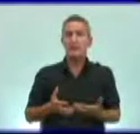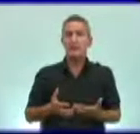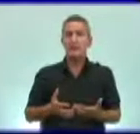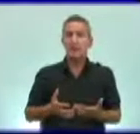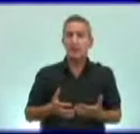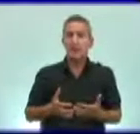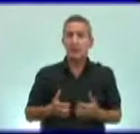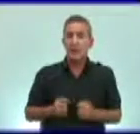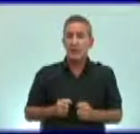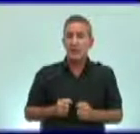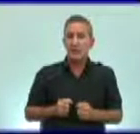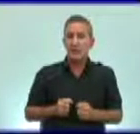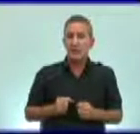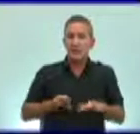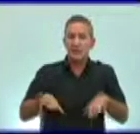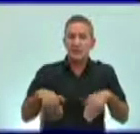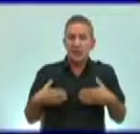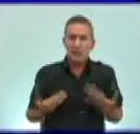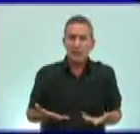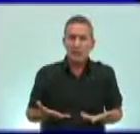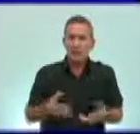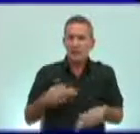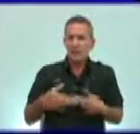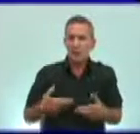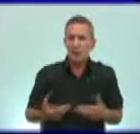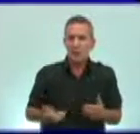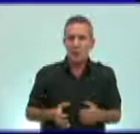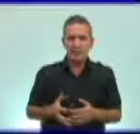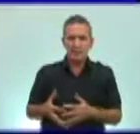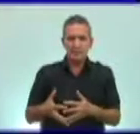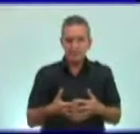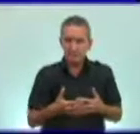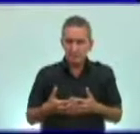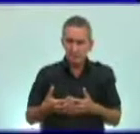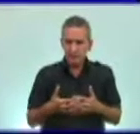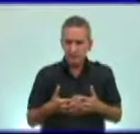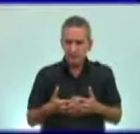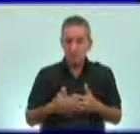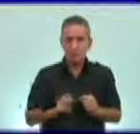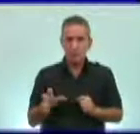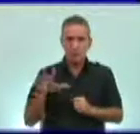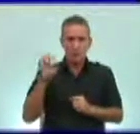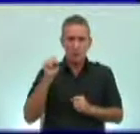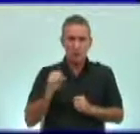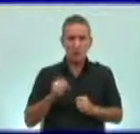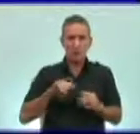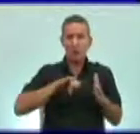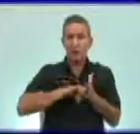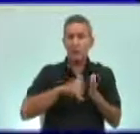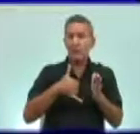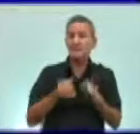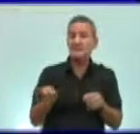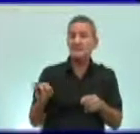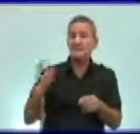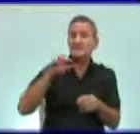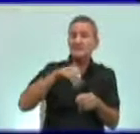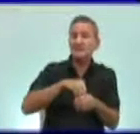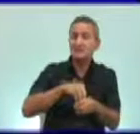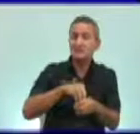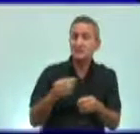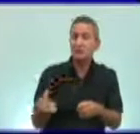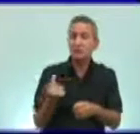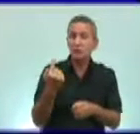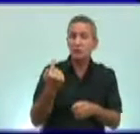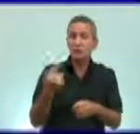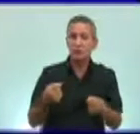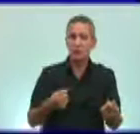Bolívar también puede ser interpretado desde las posiciones reformistas y la comprensión de proyectos integracionistas solo en la arista